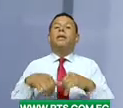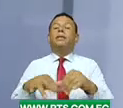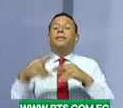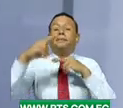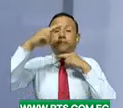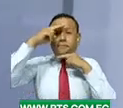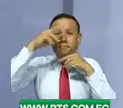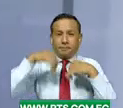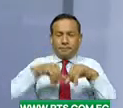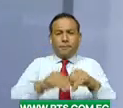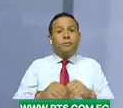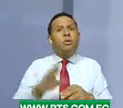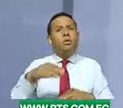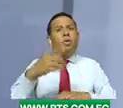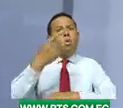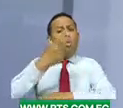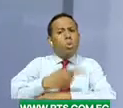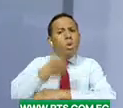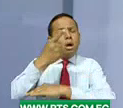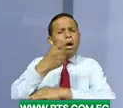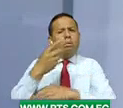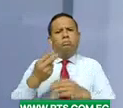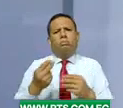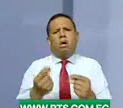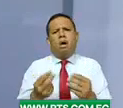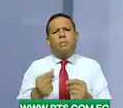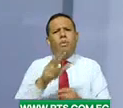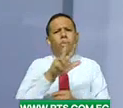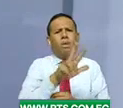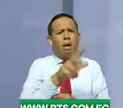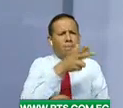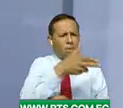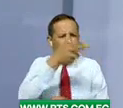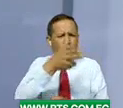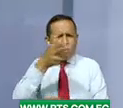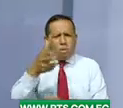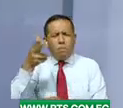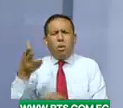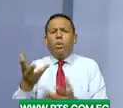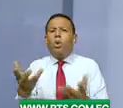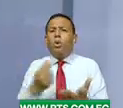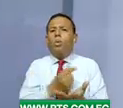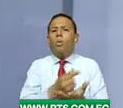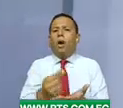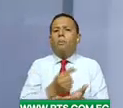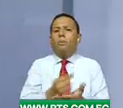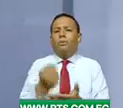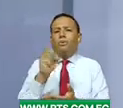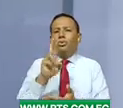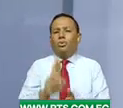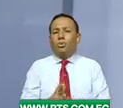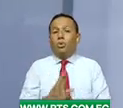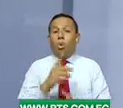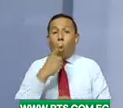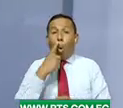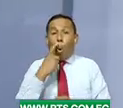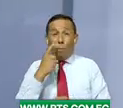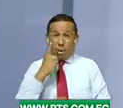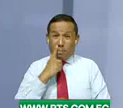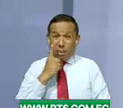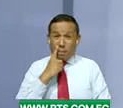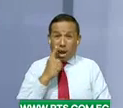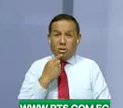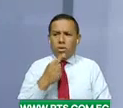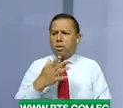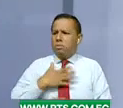en menos de 24 horas, tres hombres fueron baleados en el Guasmo Sur. El padre de una de las víctimas afirma que habría sido confundido